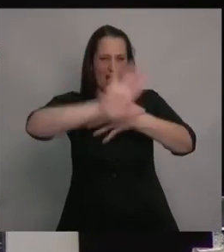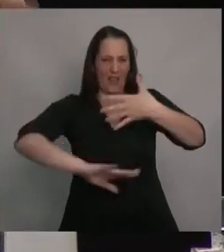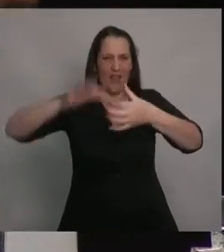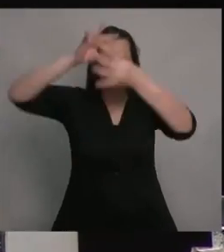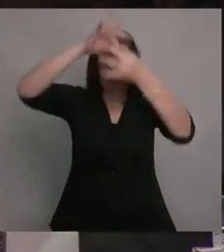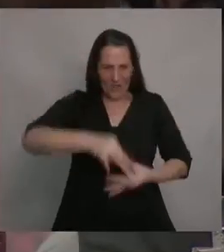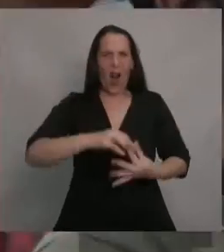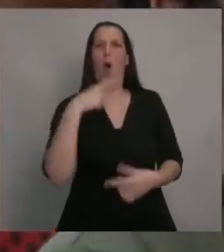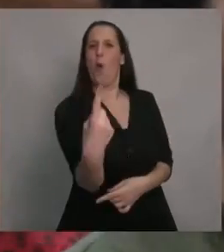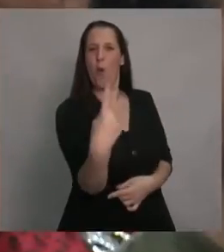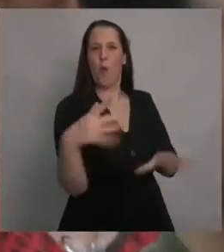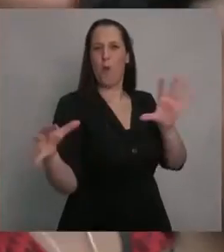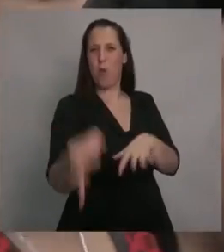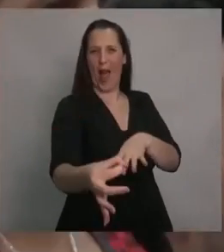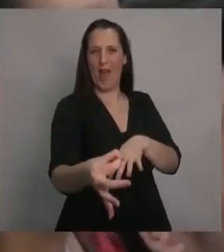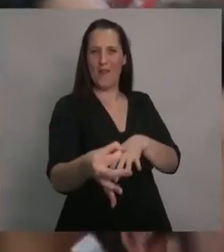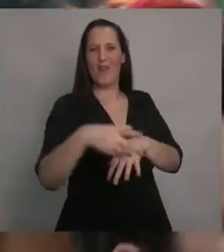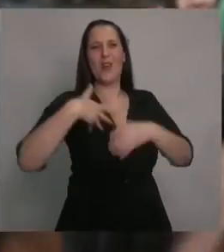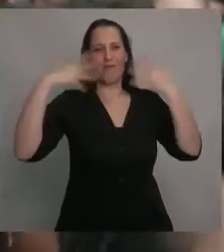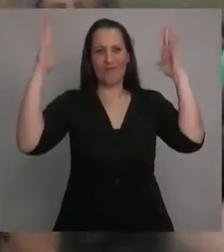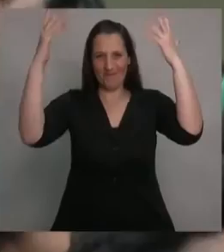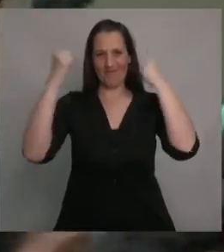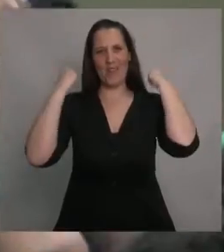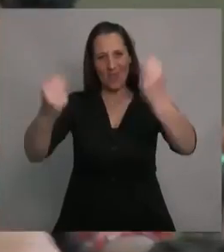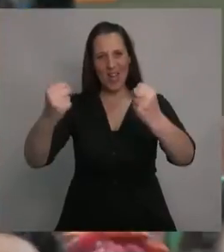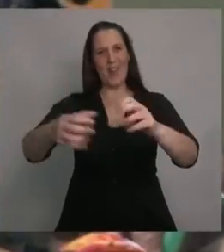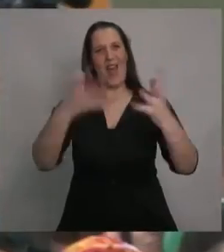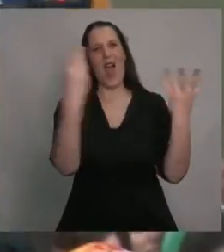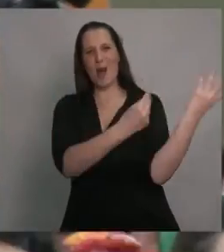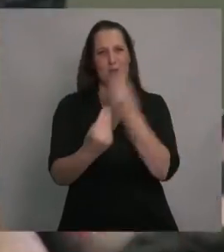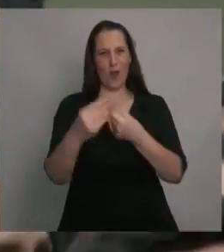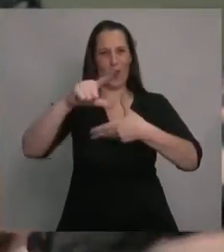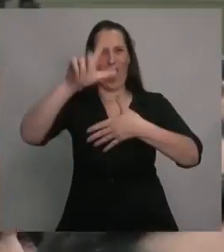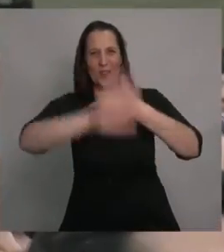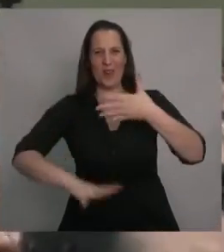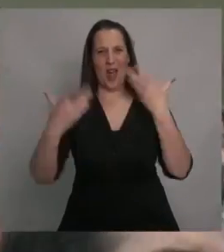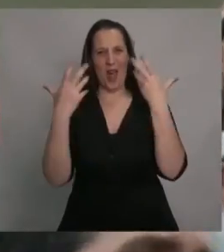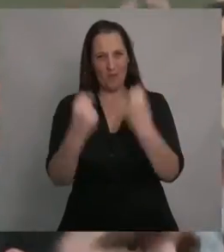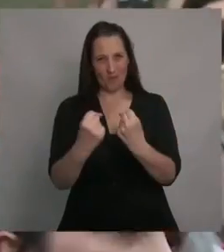¡Que viva la solidaridad latinoamericana!